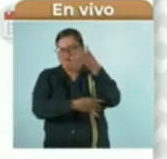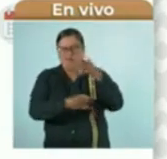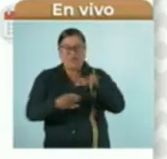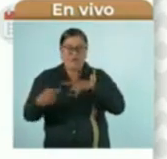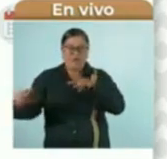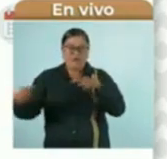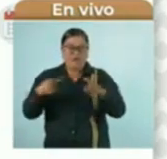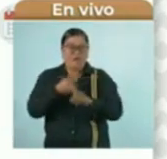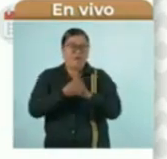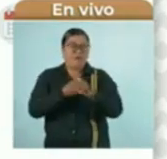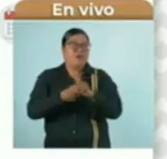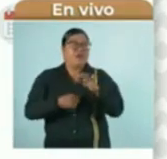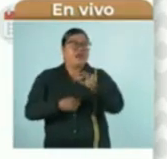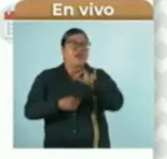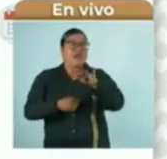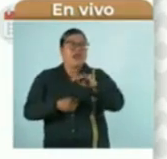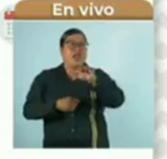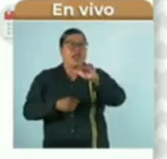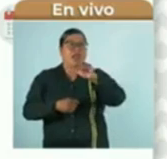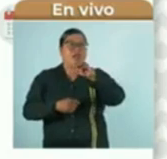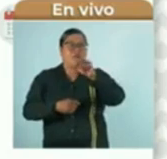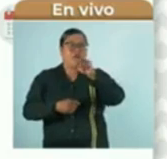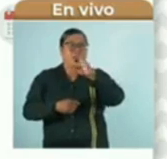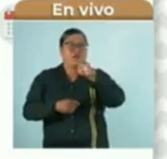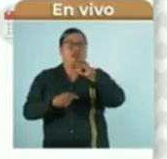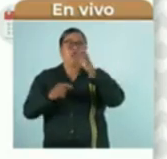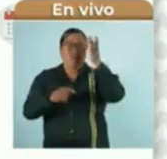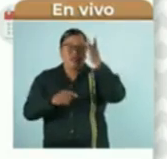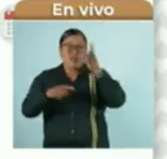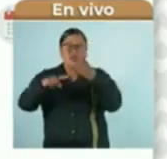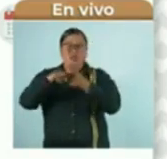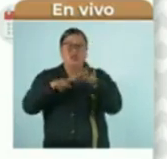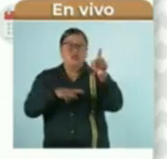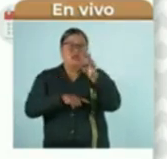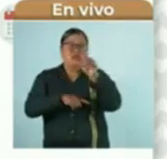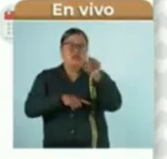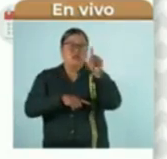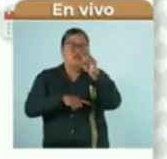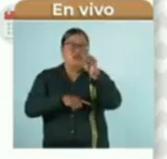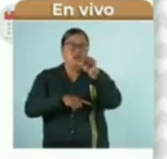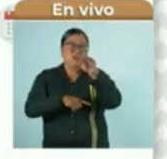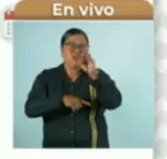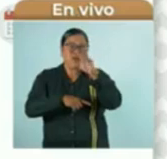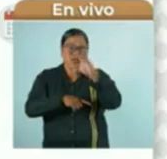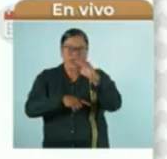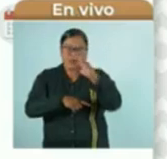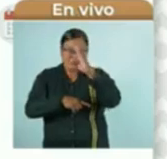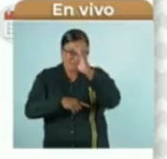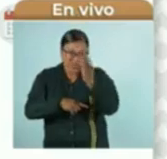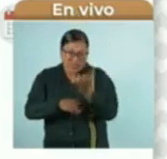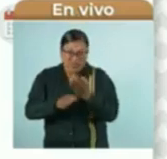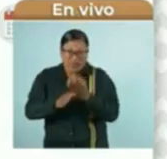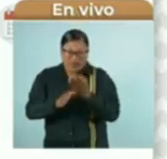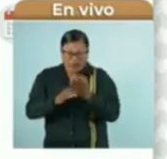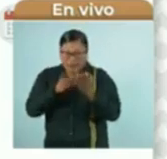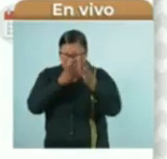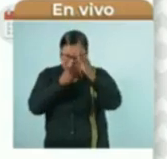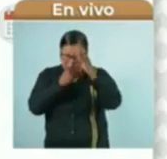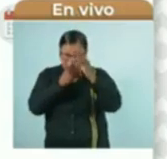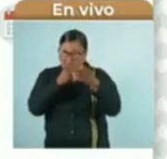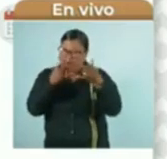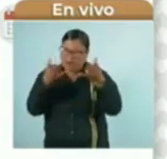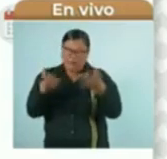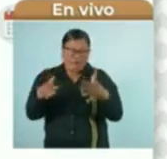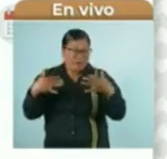Santiago a mtepec y santac cruz en sonte peec este aunque parcialmente pero es un peso